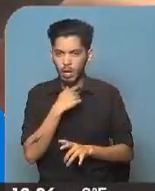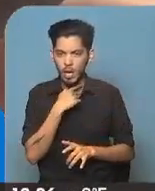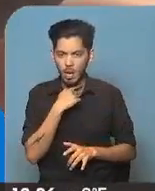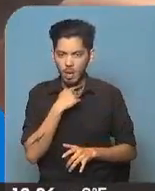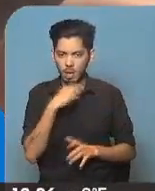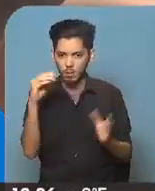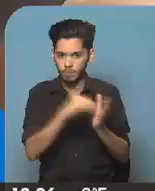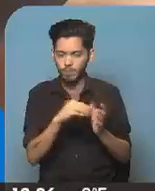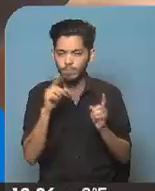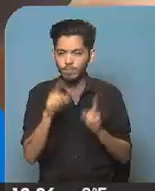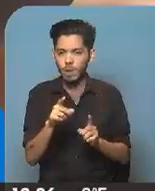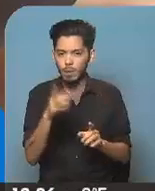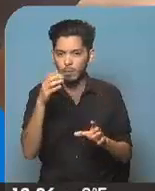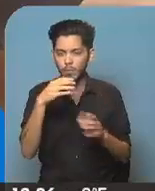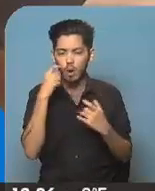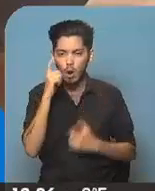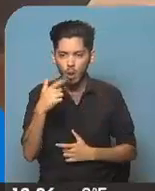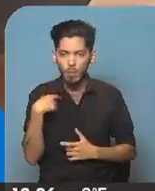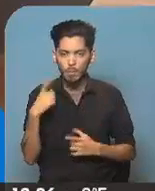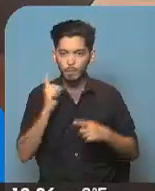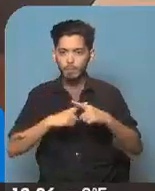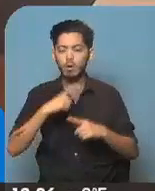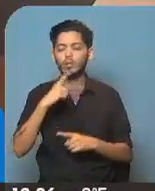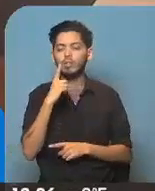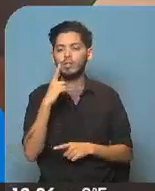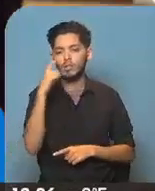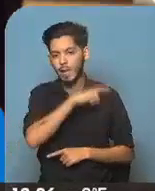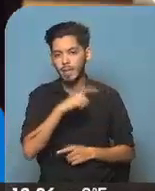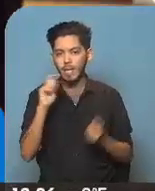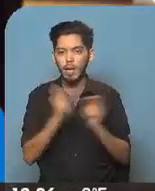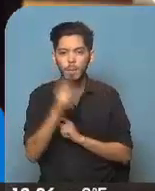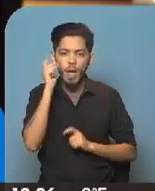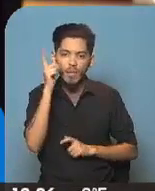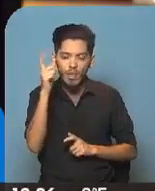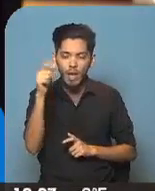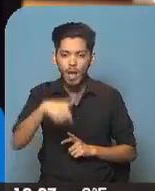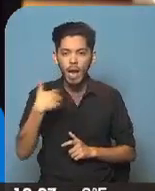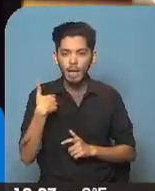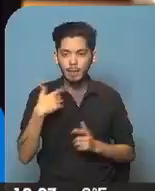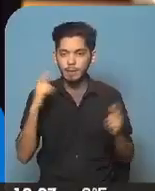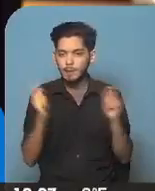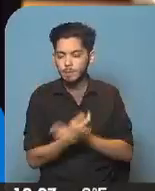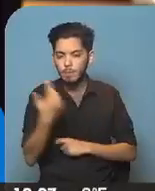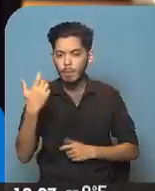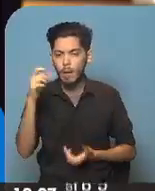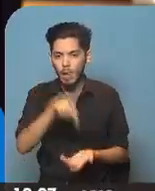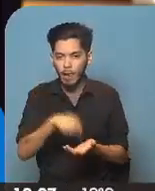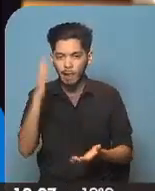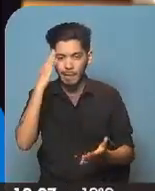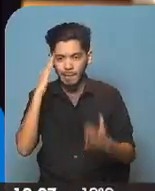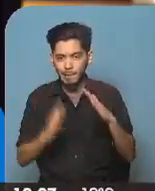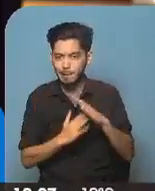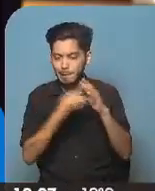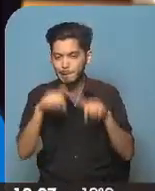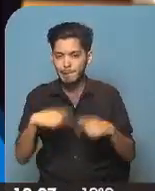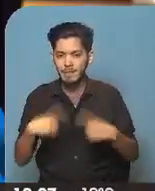participar cambian el paradigma de la argentina argentina se va a transformar en un país de liderazgo en este